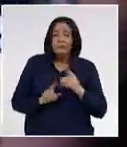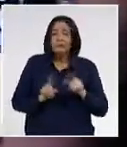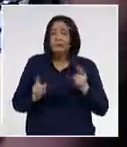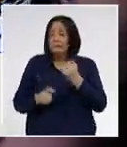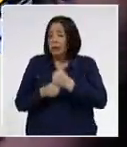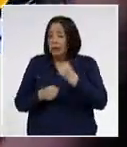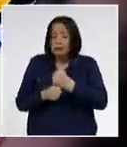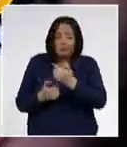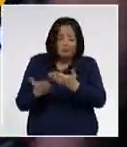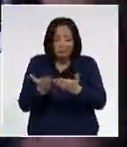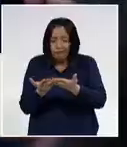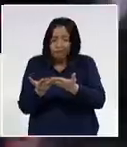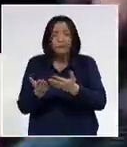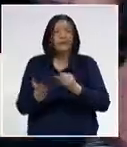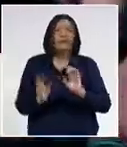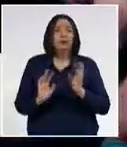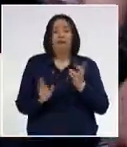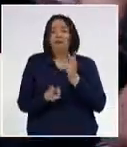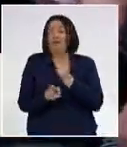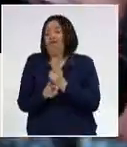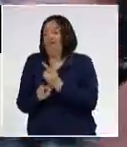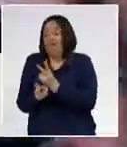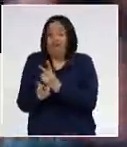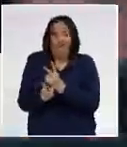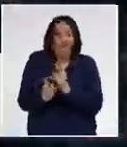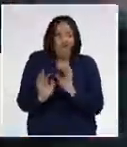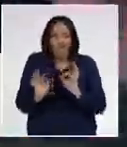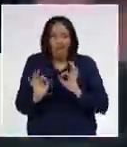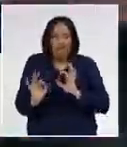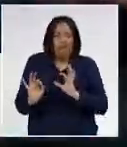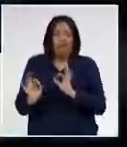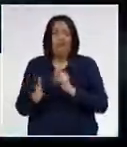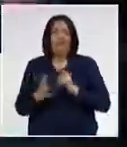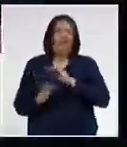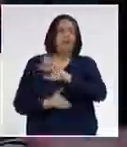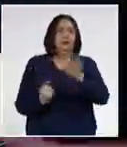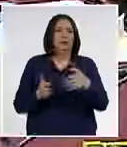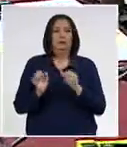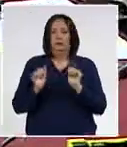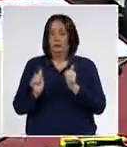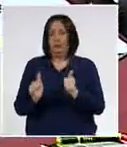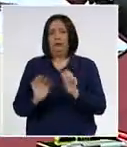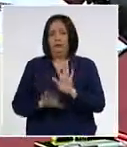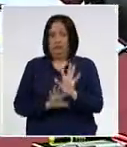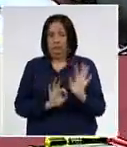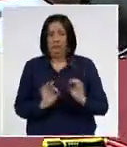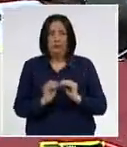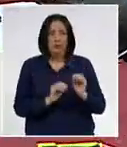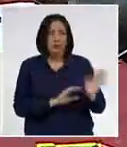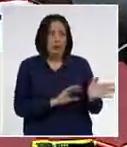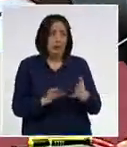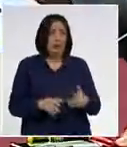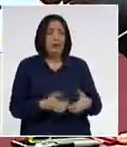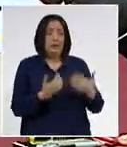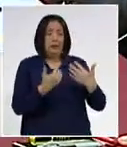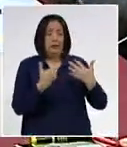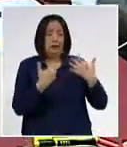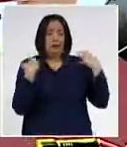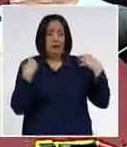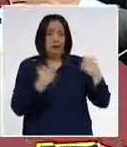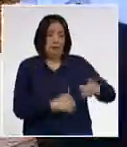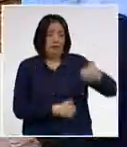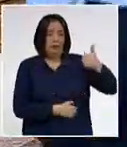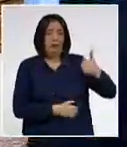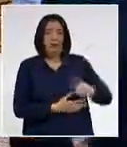trabajar justamente con muchísima ponderación para que todo esto llegue a buen puerto. El gerente del AMSAC también fue citado, sin embargo,